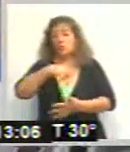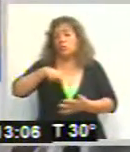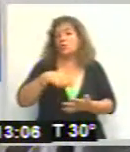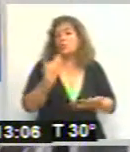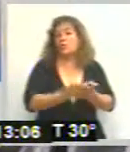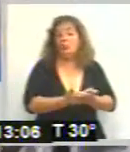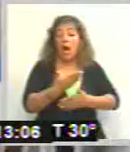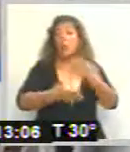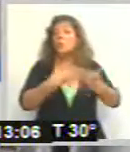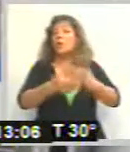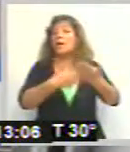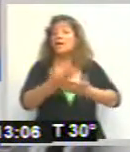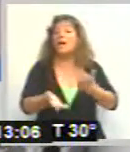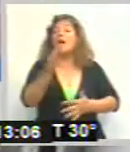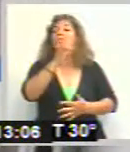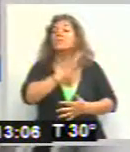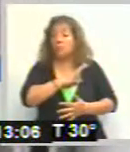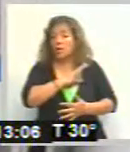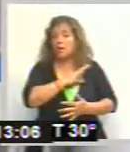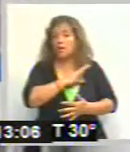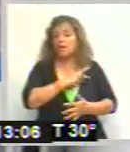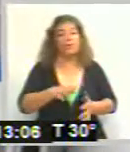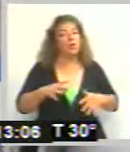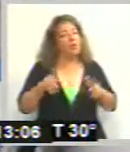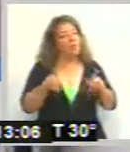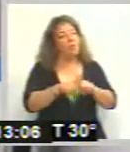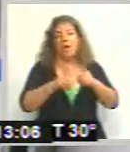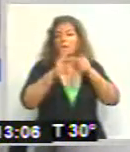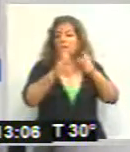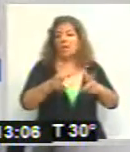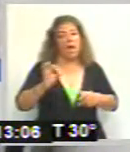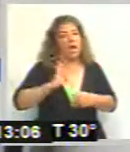una actualización del salario, como ya lo dije el otro día en el programa